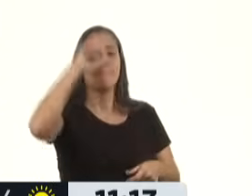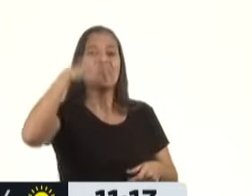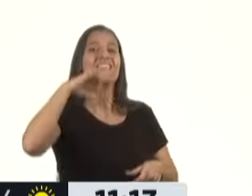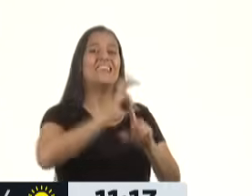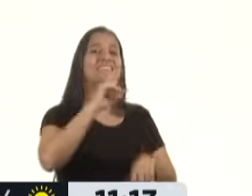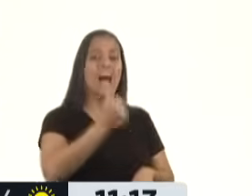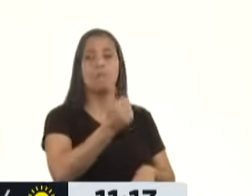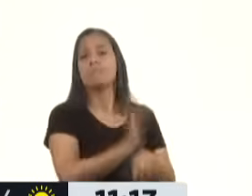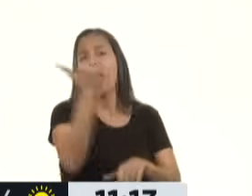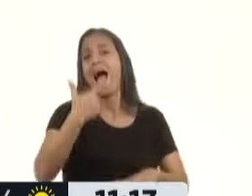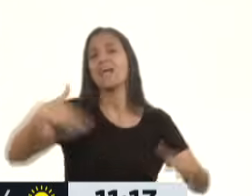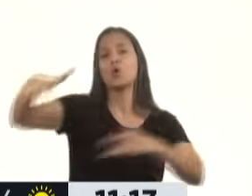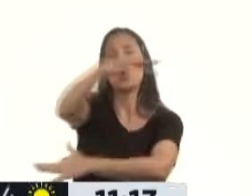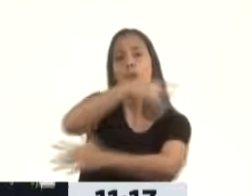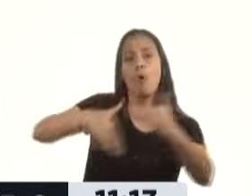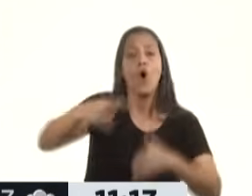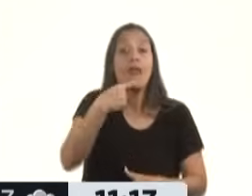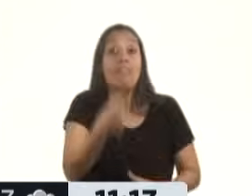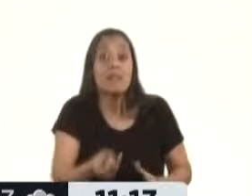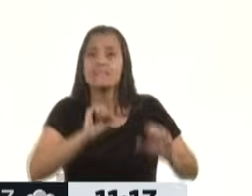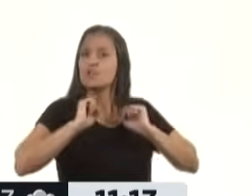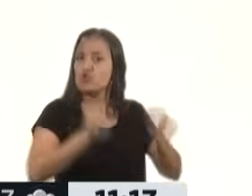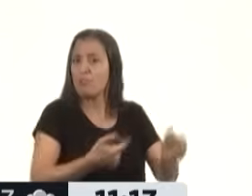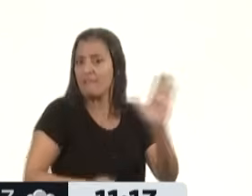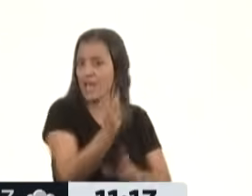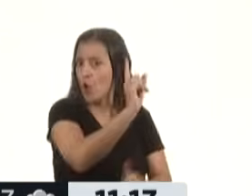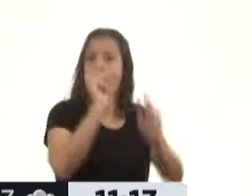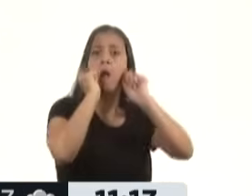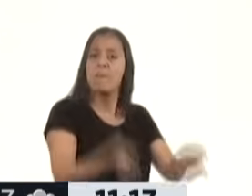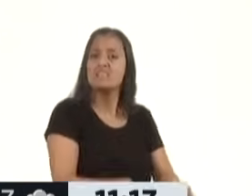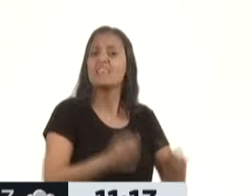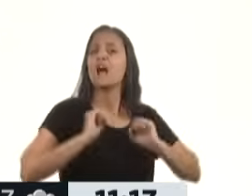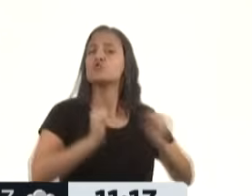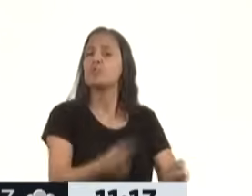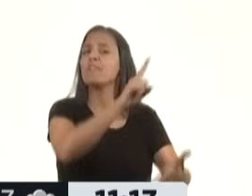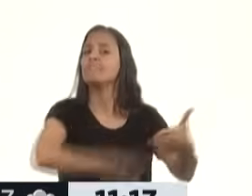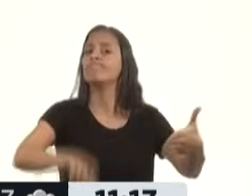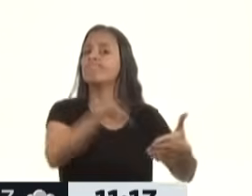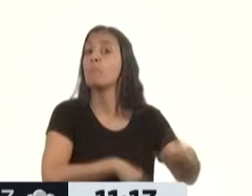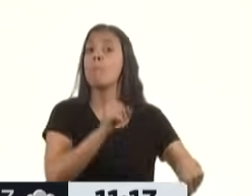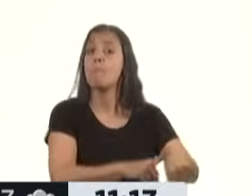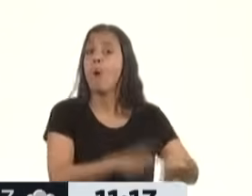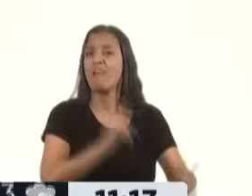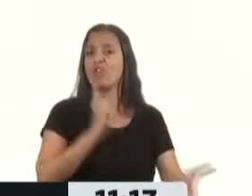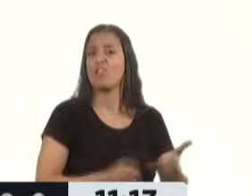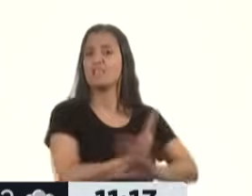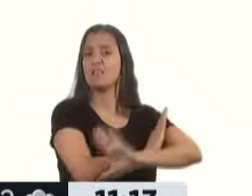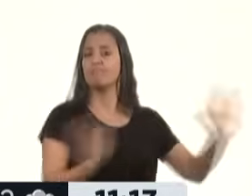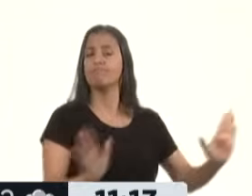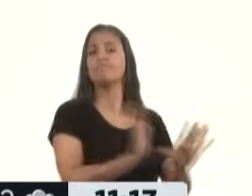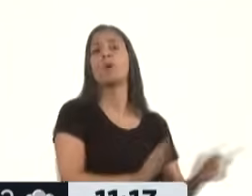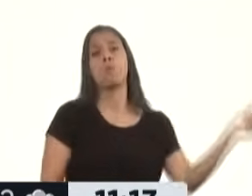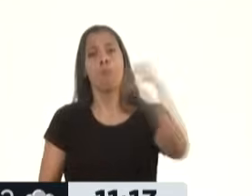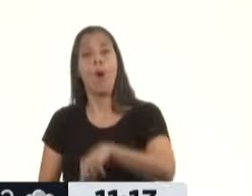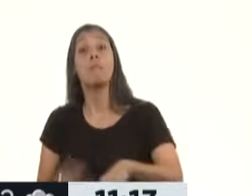Algunas informaciones o algunos rumores señalaron que canceló la visita en el momento yendo a la mezquita debido a que